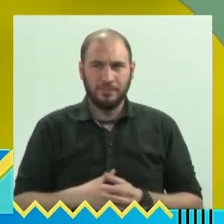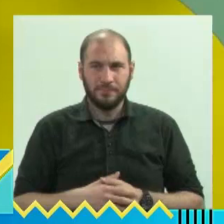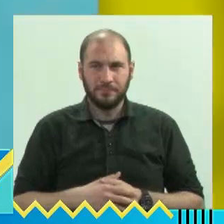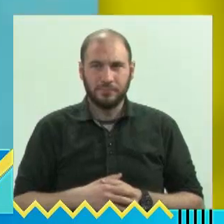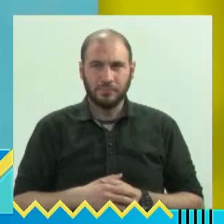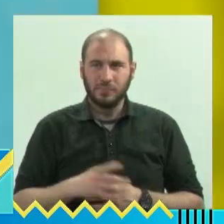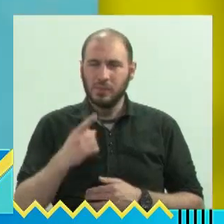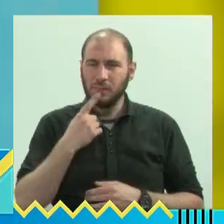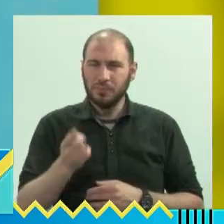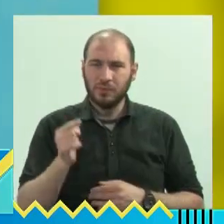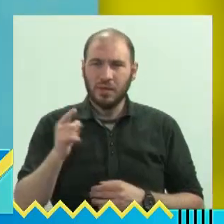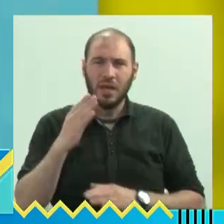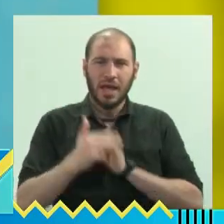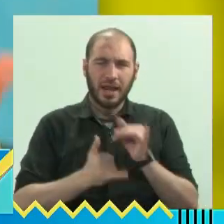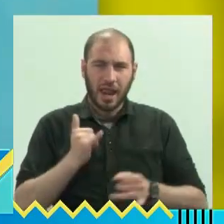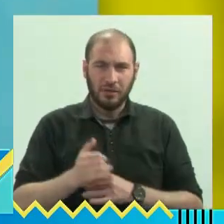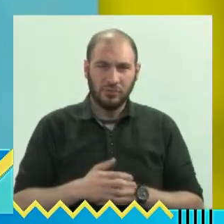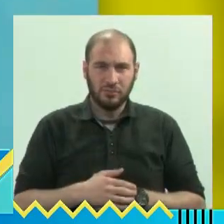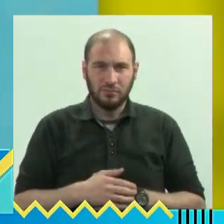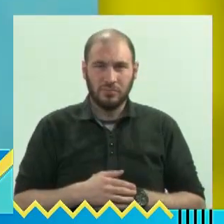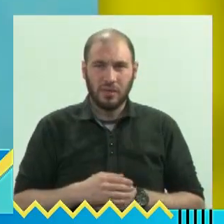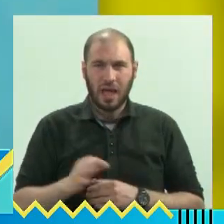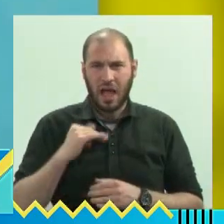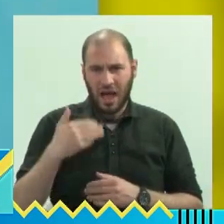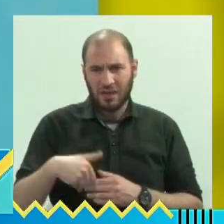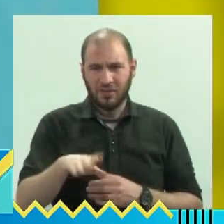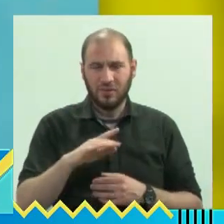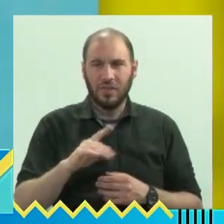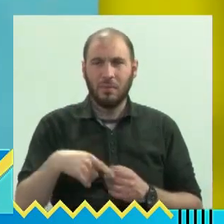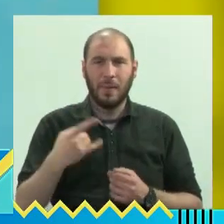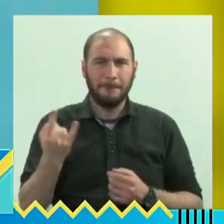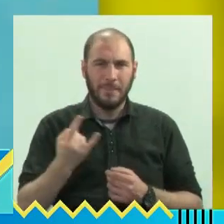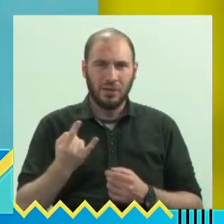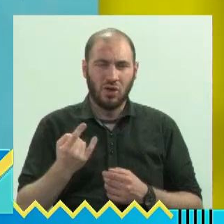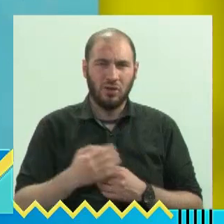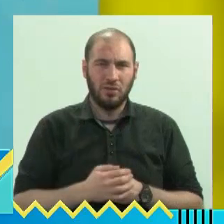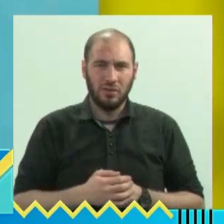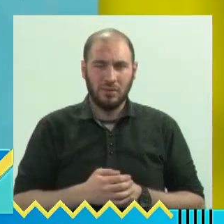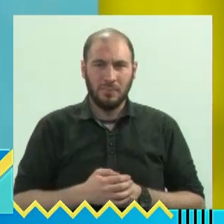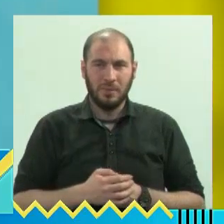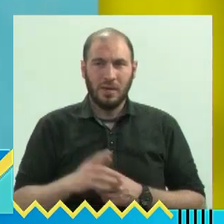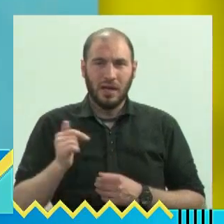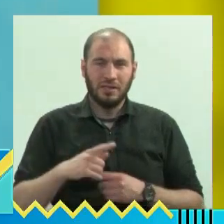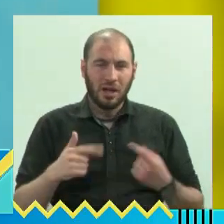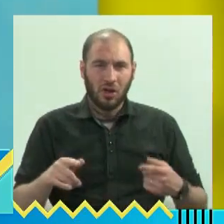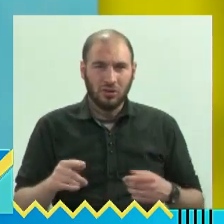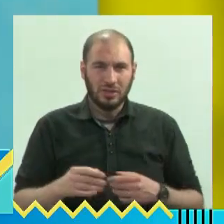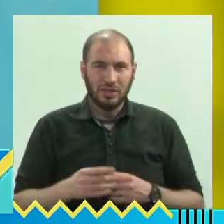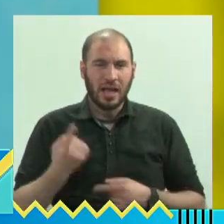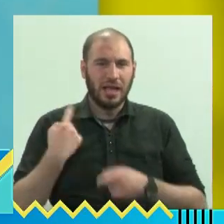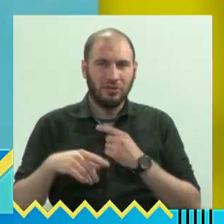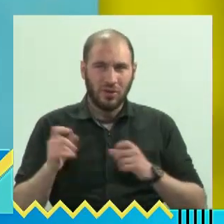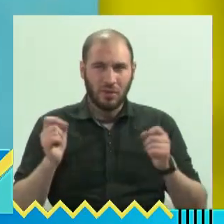¿no? ¿Y crees que esos relatos de eso que dentro de unos años se pueda convertir en ese mito, esa leyenda, va a tener ese condimento de historia